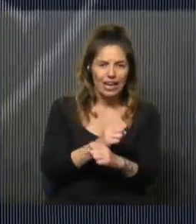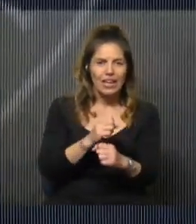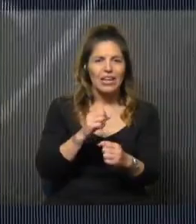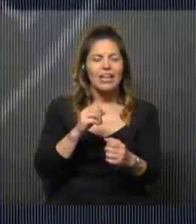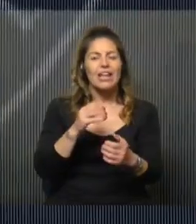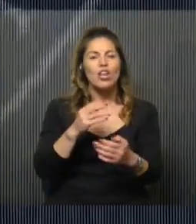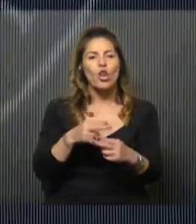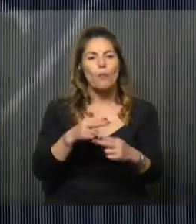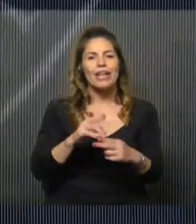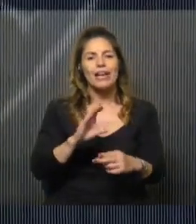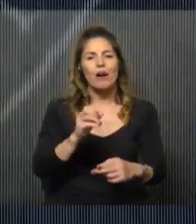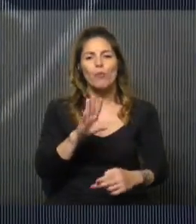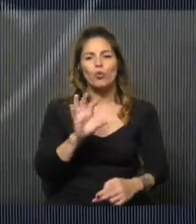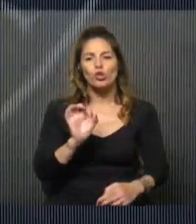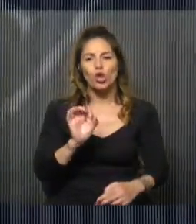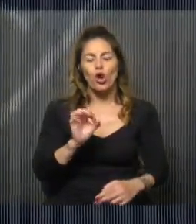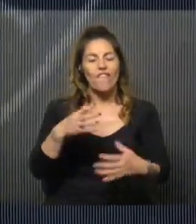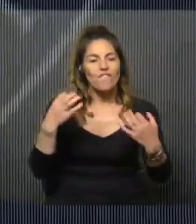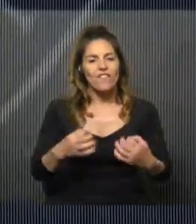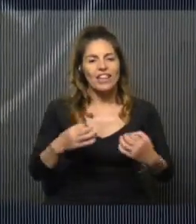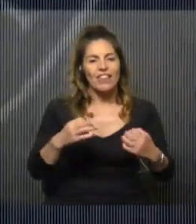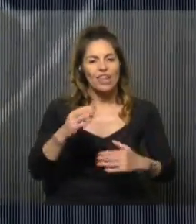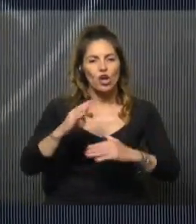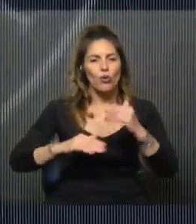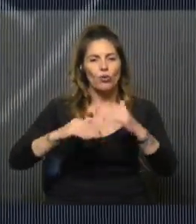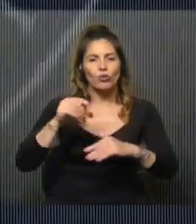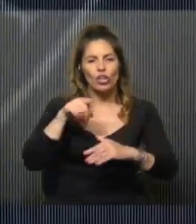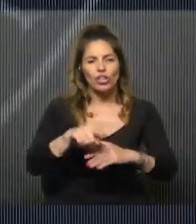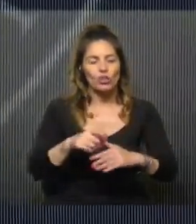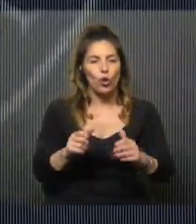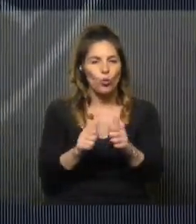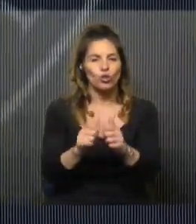caputo y es el verdadero Arquitecto de esto junto al